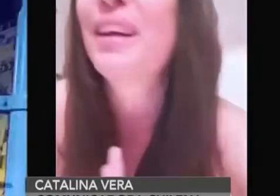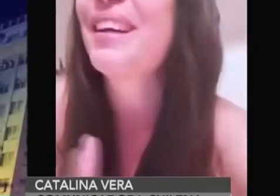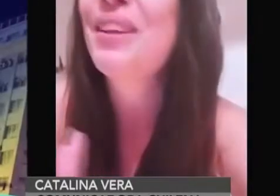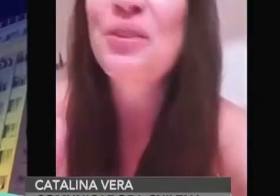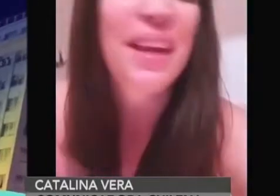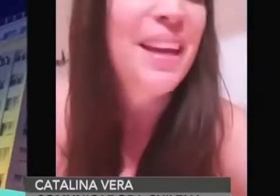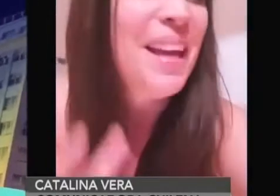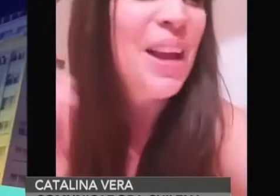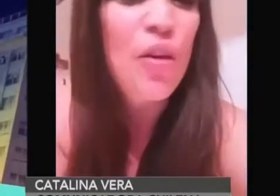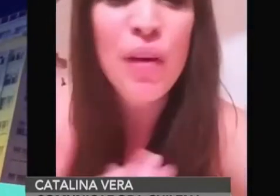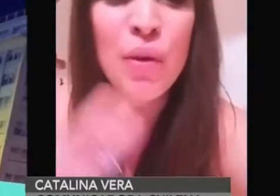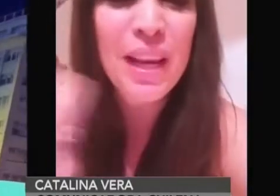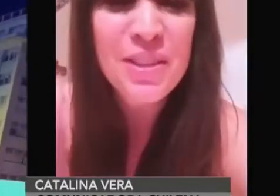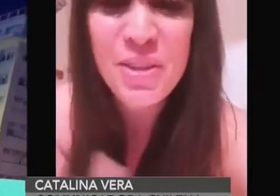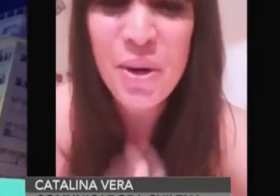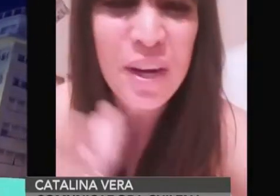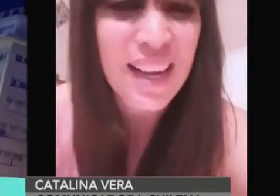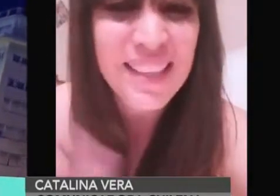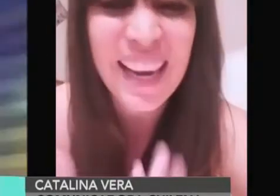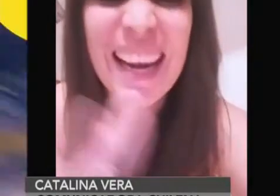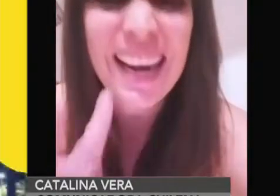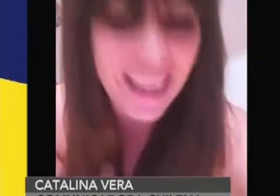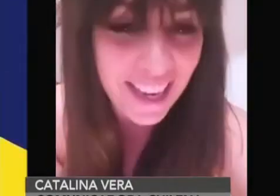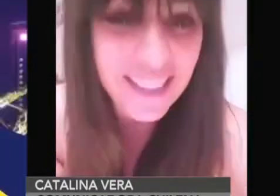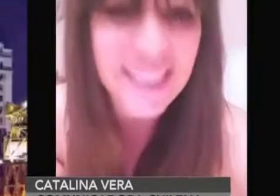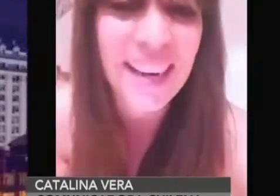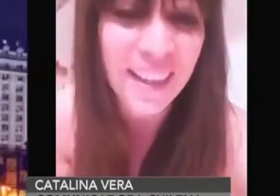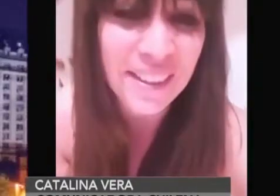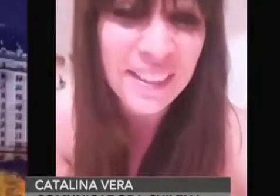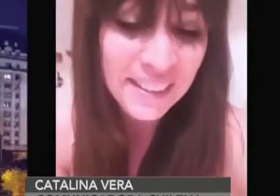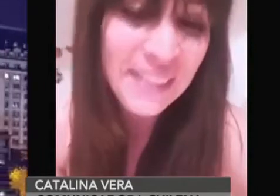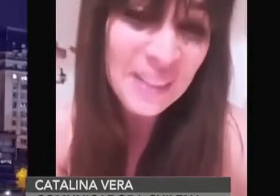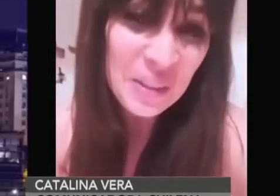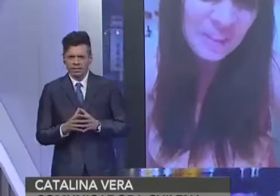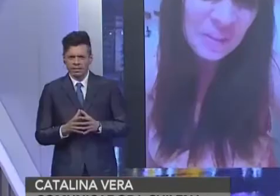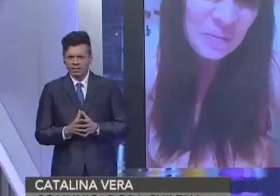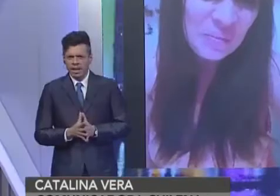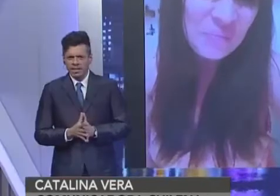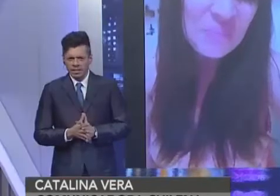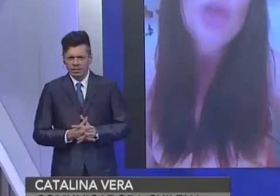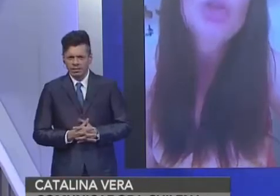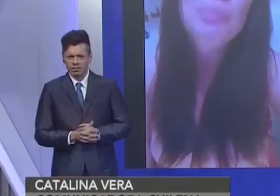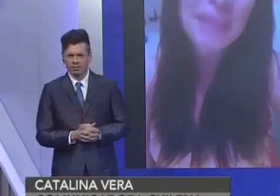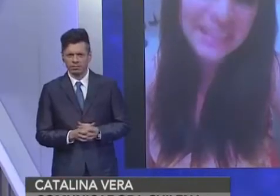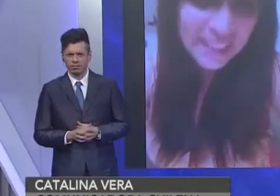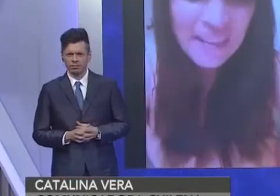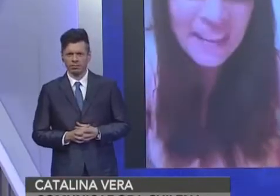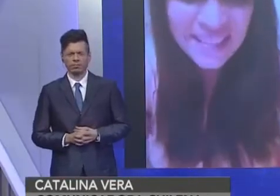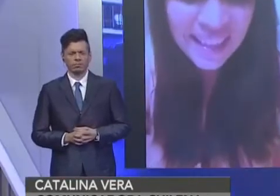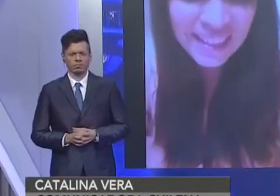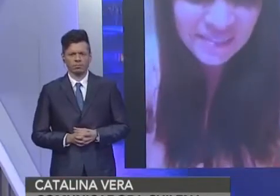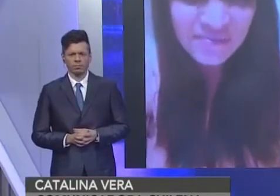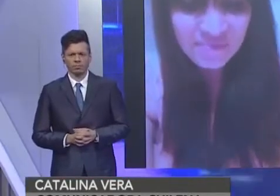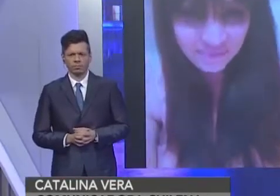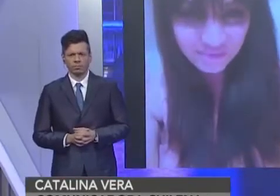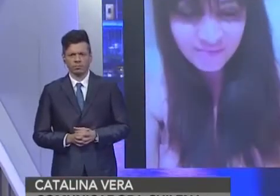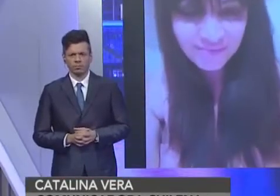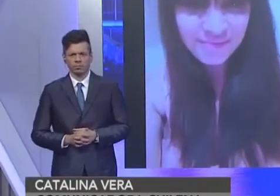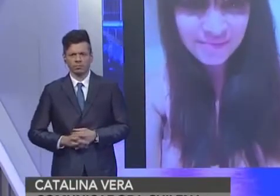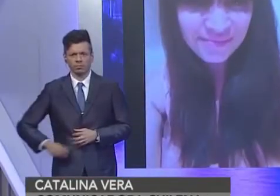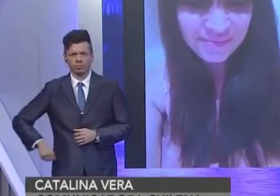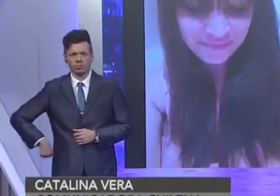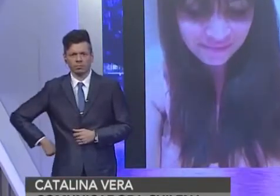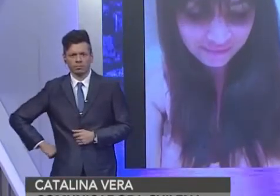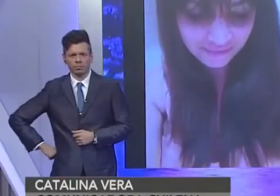como, no sé. Muchas teorías conspirativas, ¿no? Muchas raras, teorías medio conspirativas extrañas. Claro, desde el inicio de la pandemia que